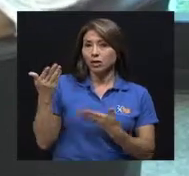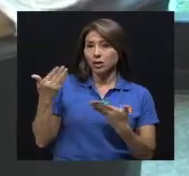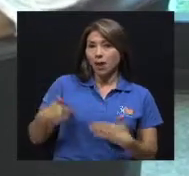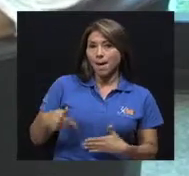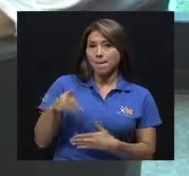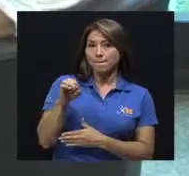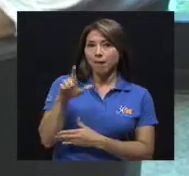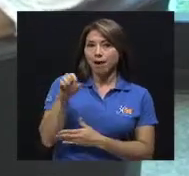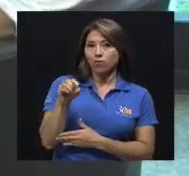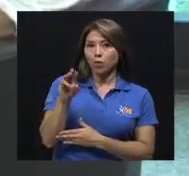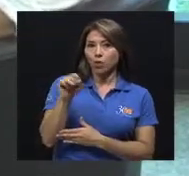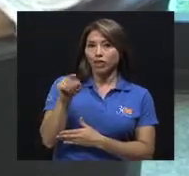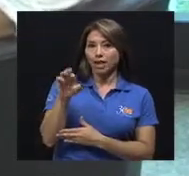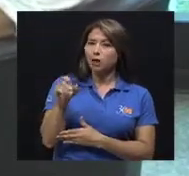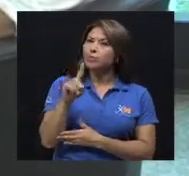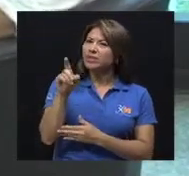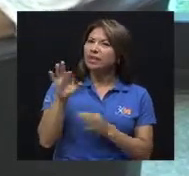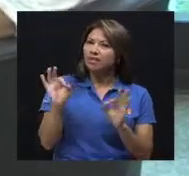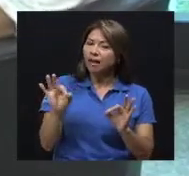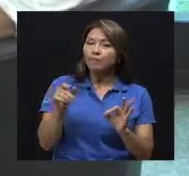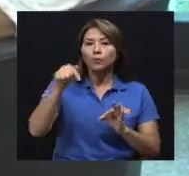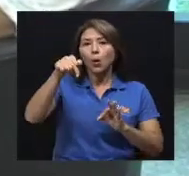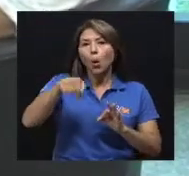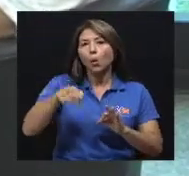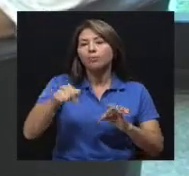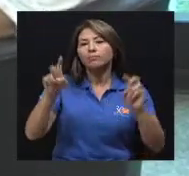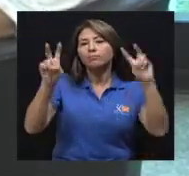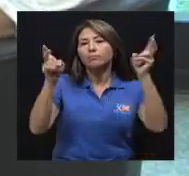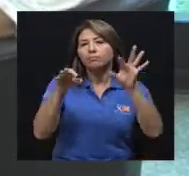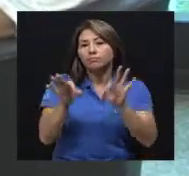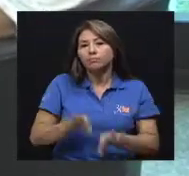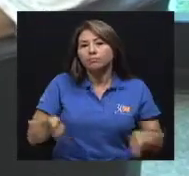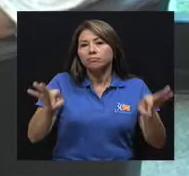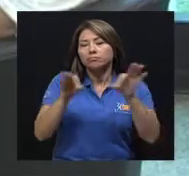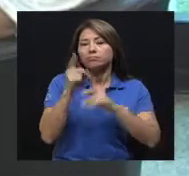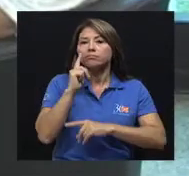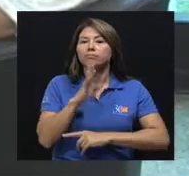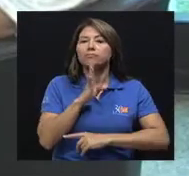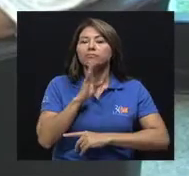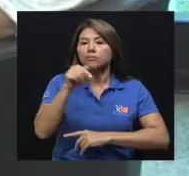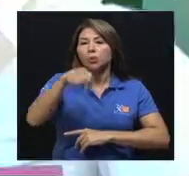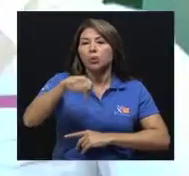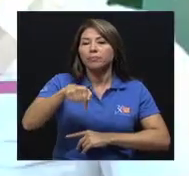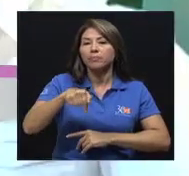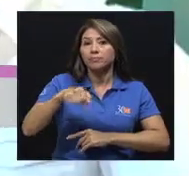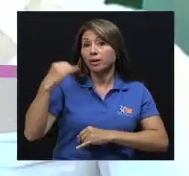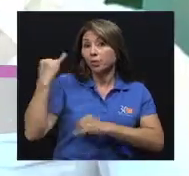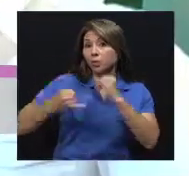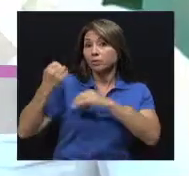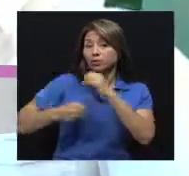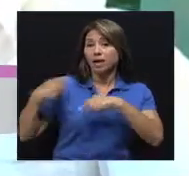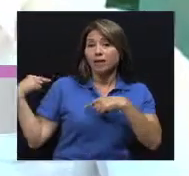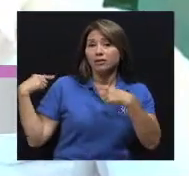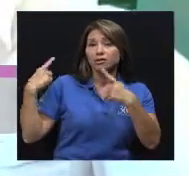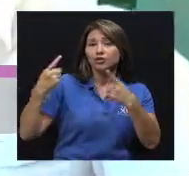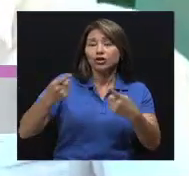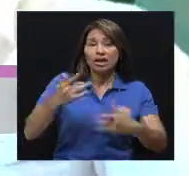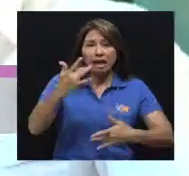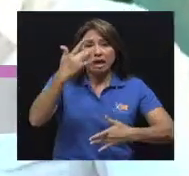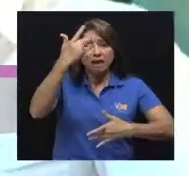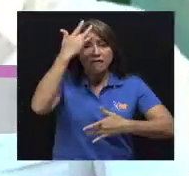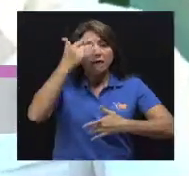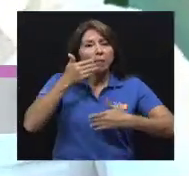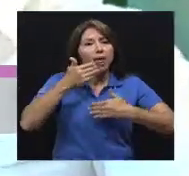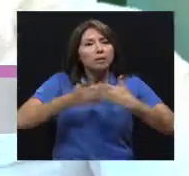Mar? Hoy, bueno, tenemos un tema bastante importante a tratar el día de hoy. Los últimos años, las enfermedades crónicas